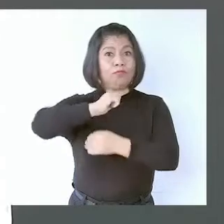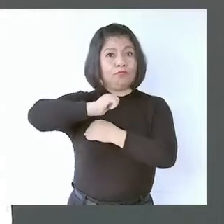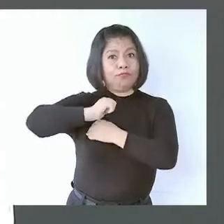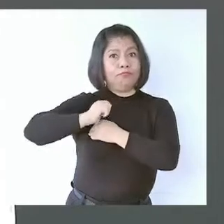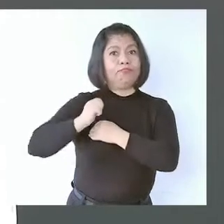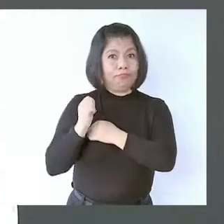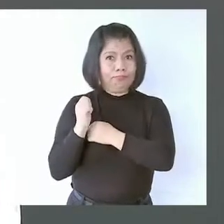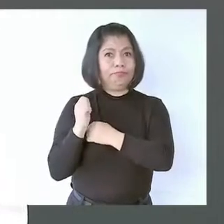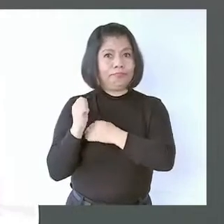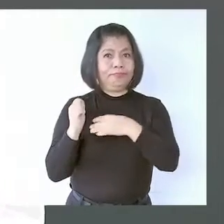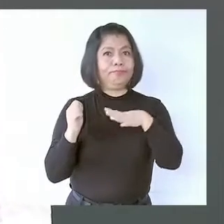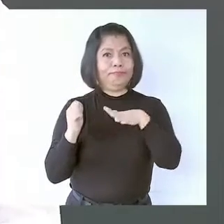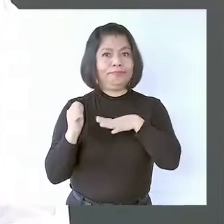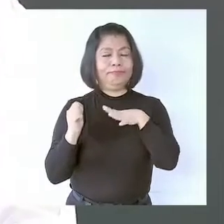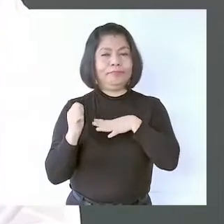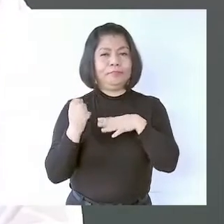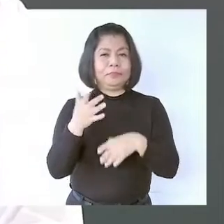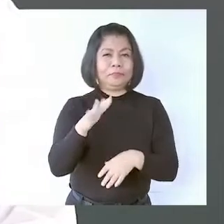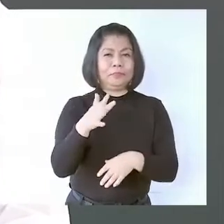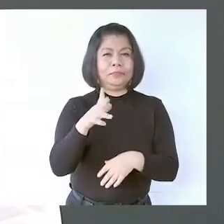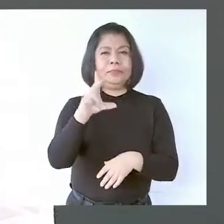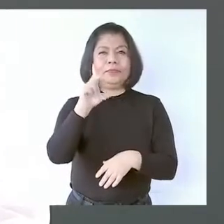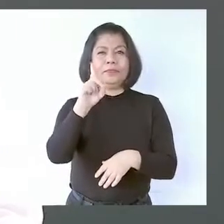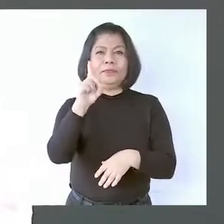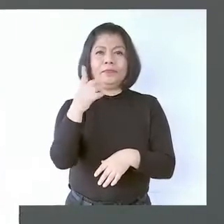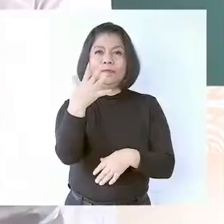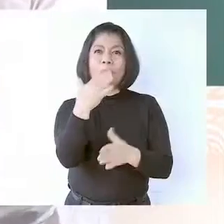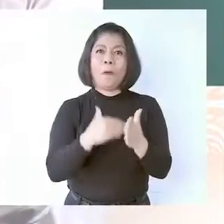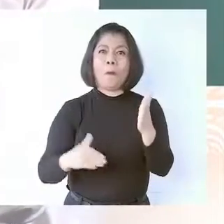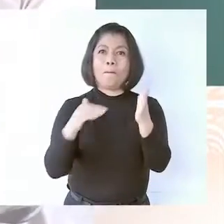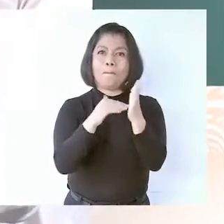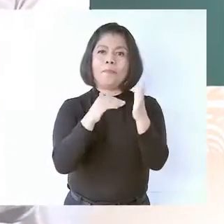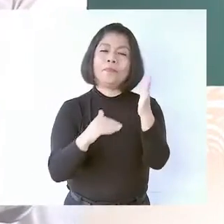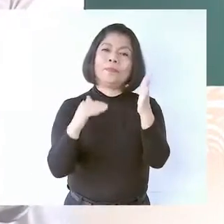de alrededor de 35 mil millones de pesos.